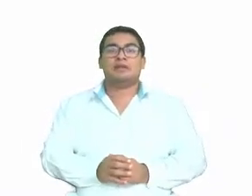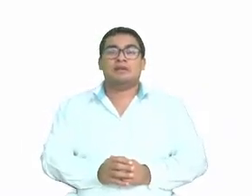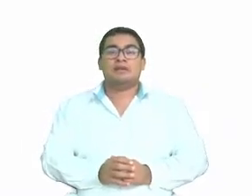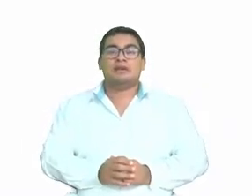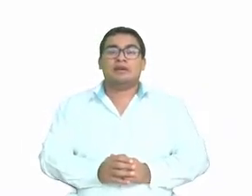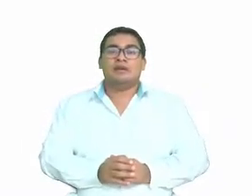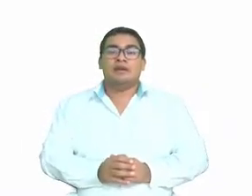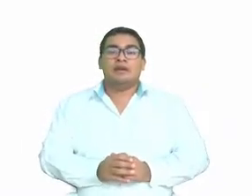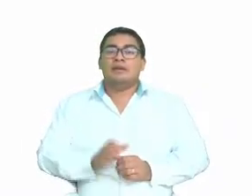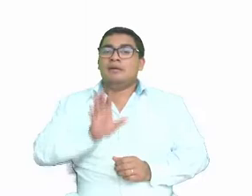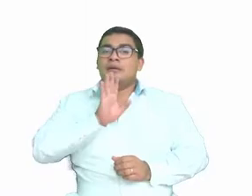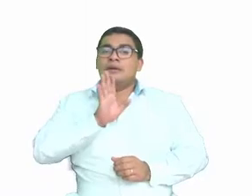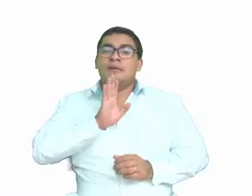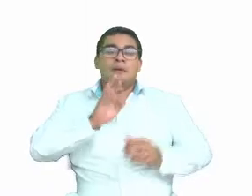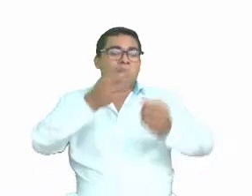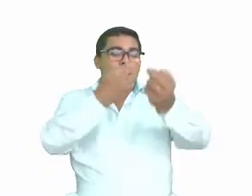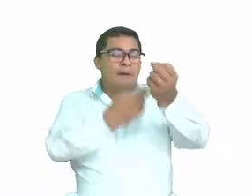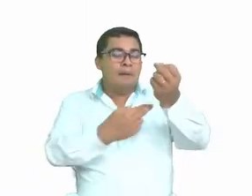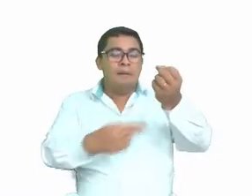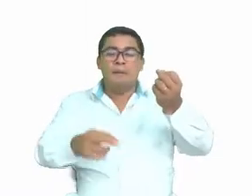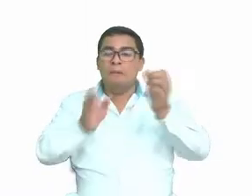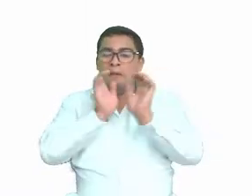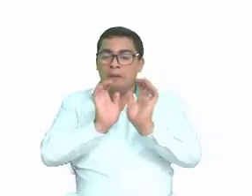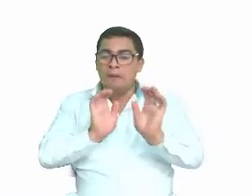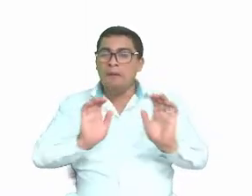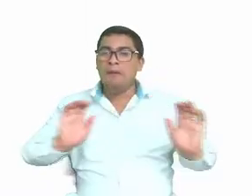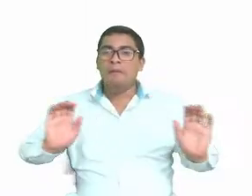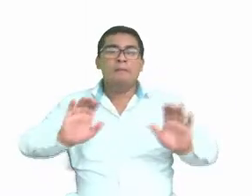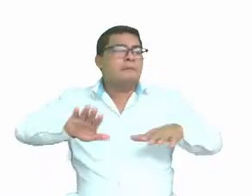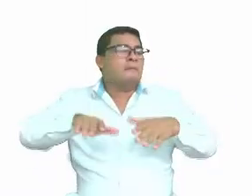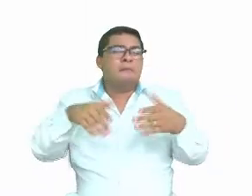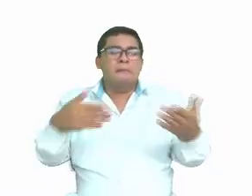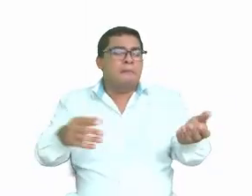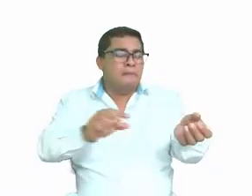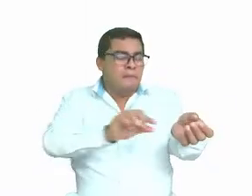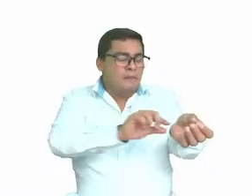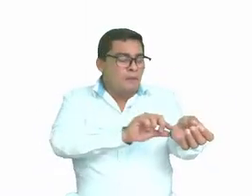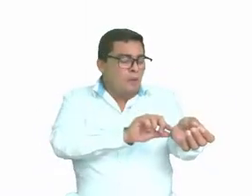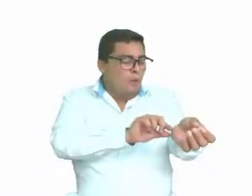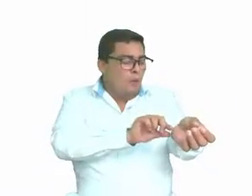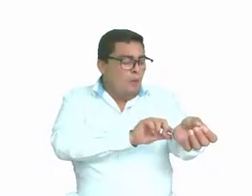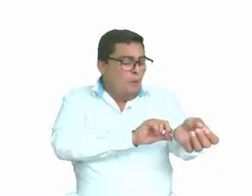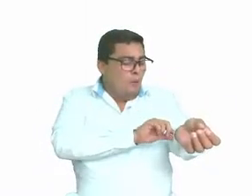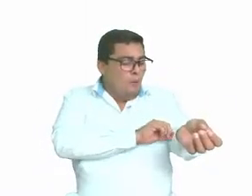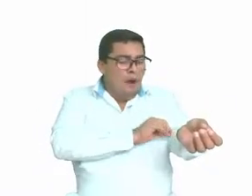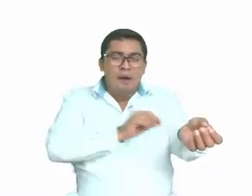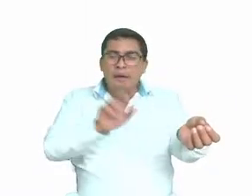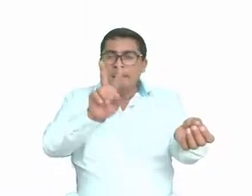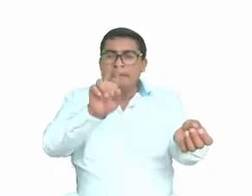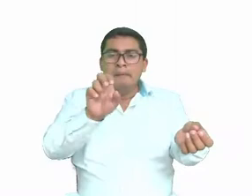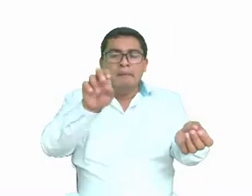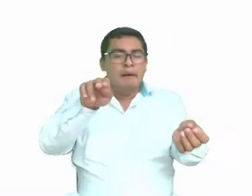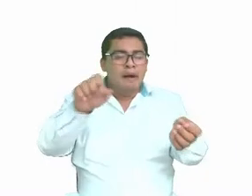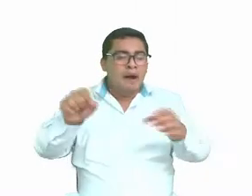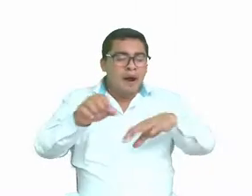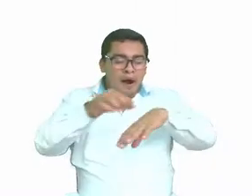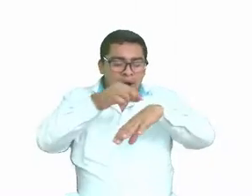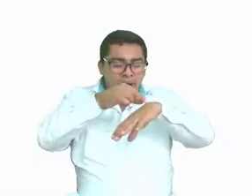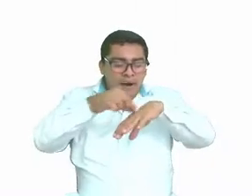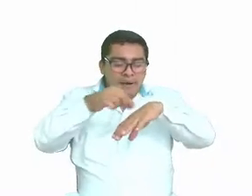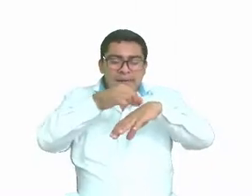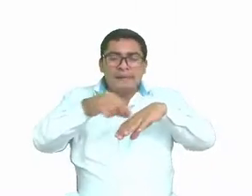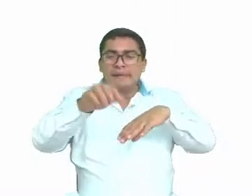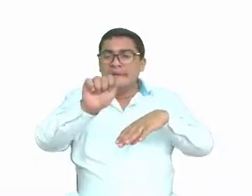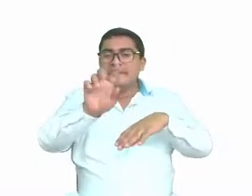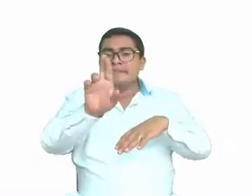estamos hablando del sistema circulatorio de nuestros niños, cuál es la función de las venas, doctor, y las arterias? ¿Cuál es el proceso que hace cada